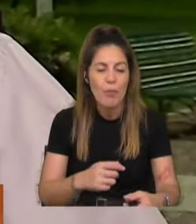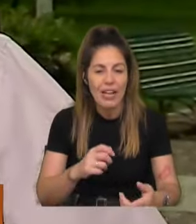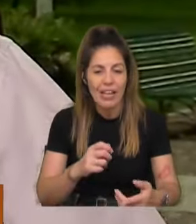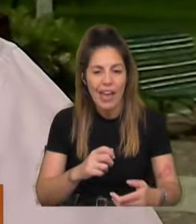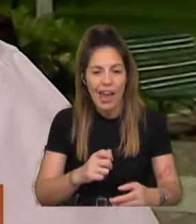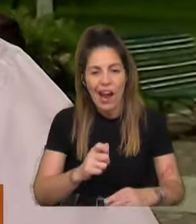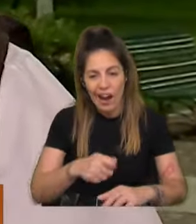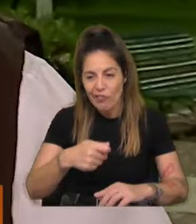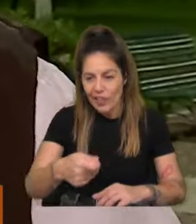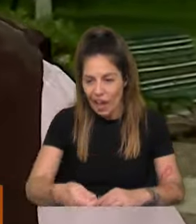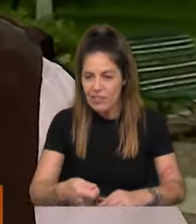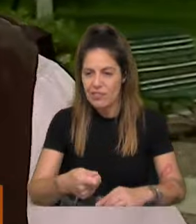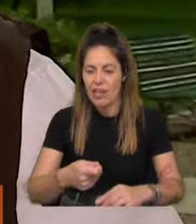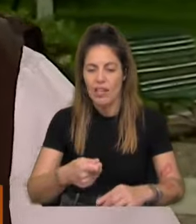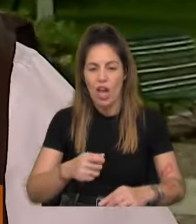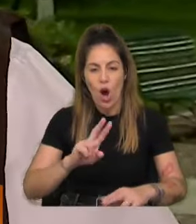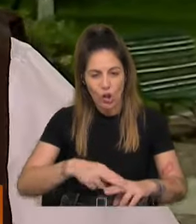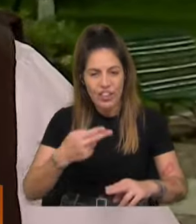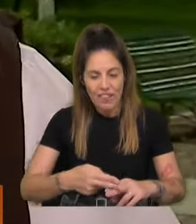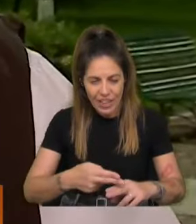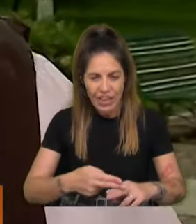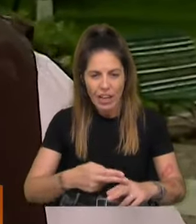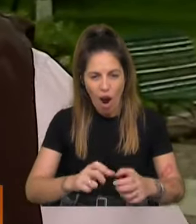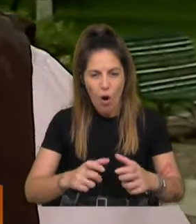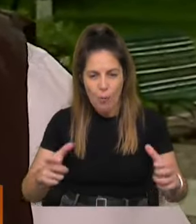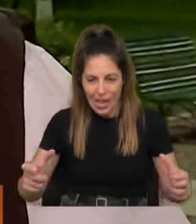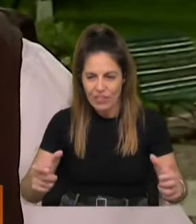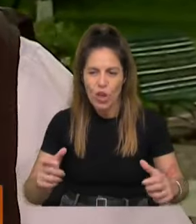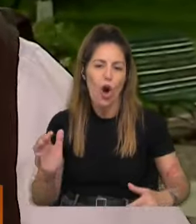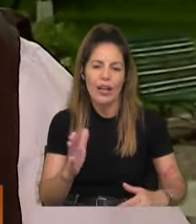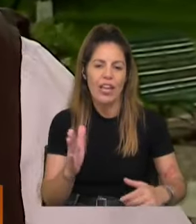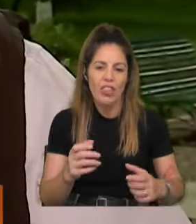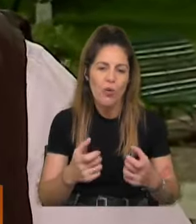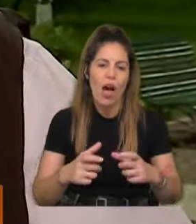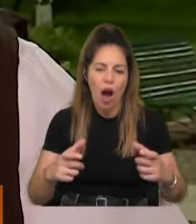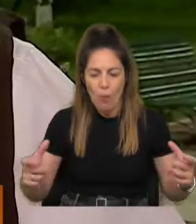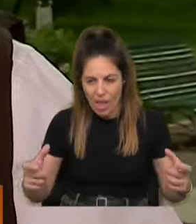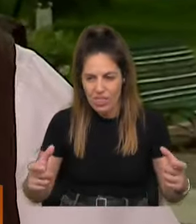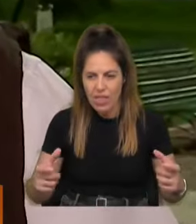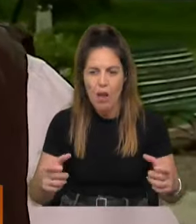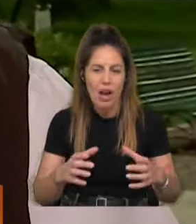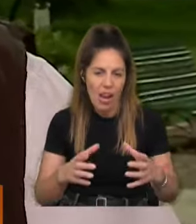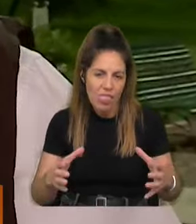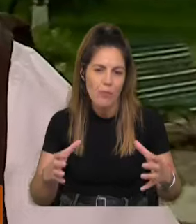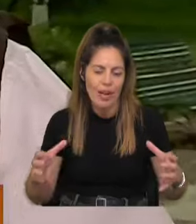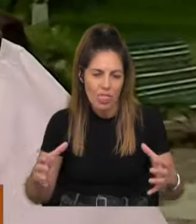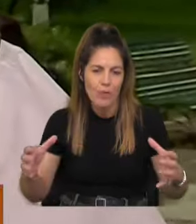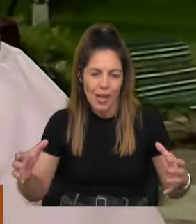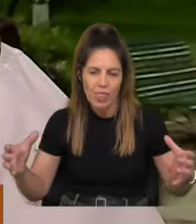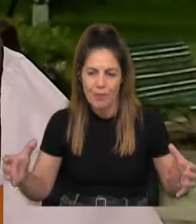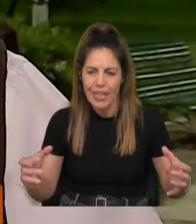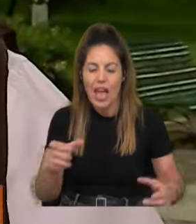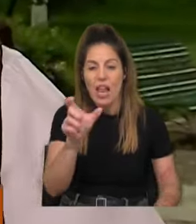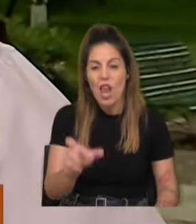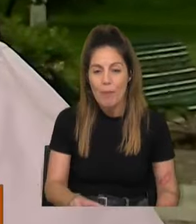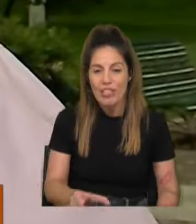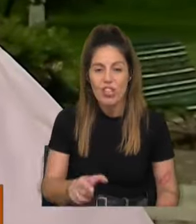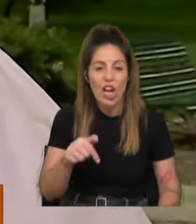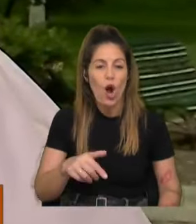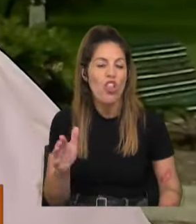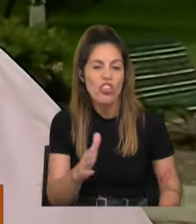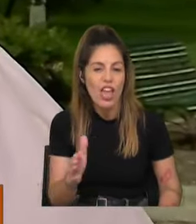refinanciar ahí se le vuelve a hacer una bola de nieve y la deudas se le va más más más grande la gente que está en el clering hoy